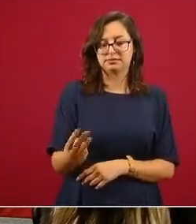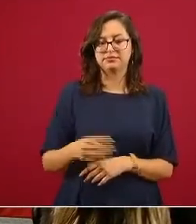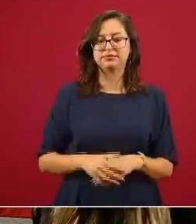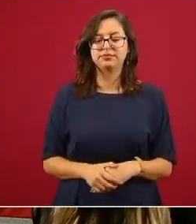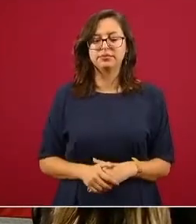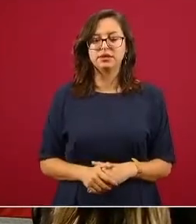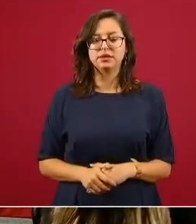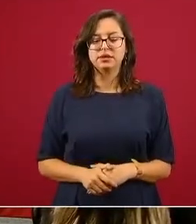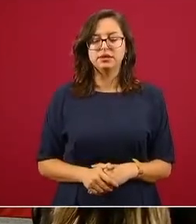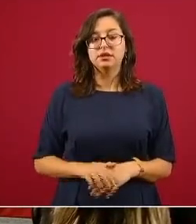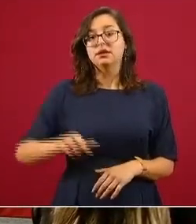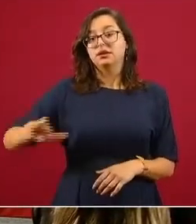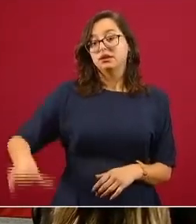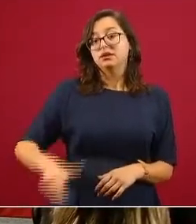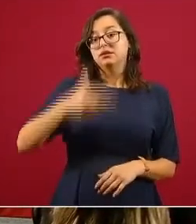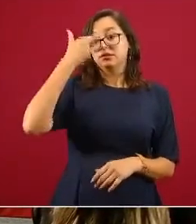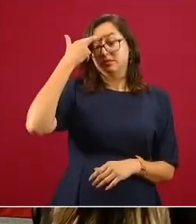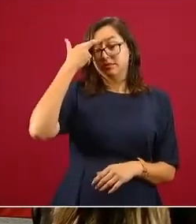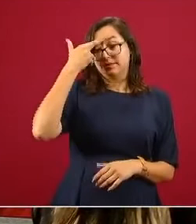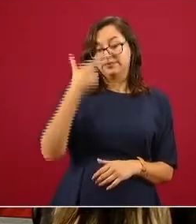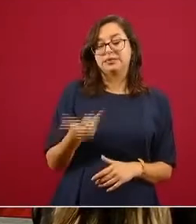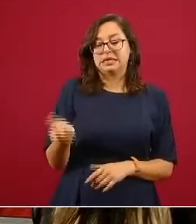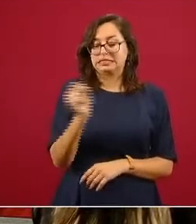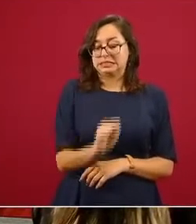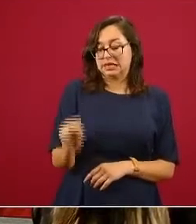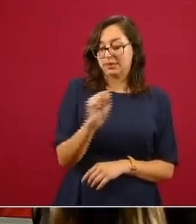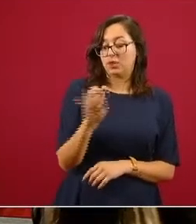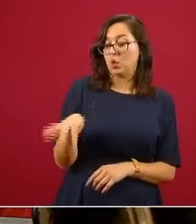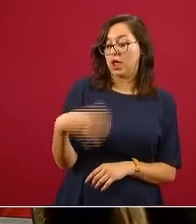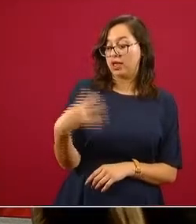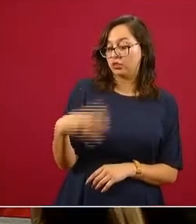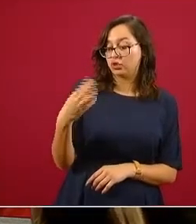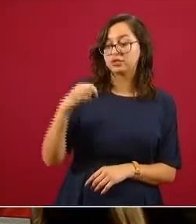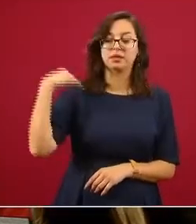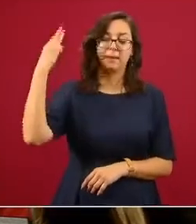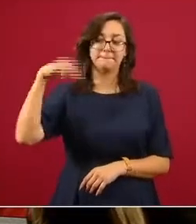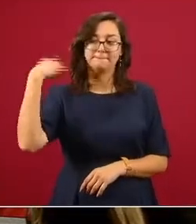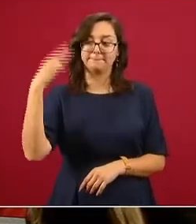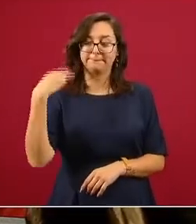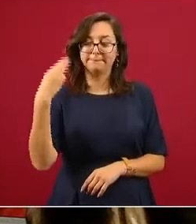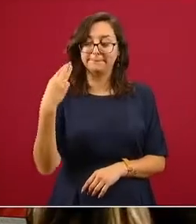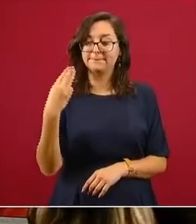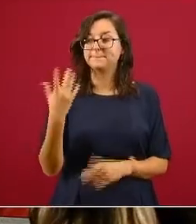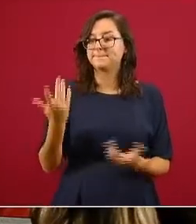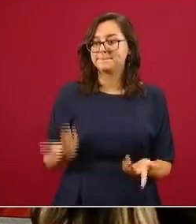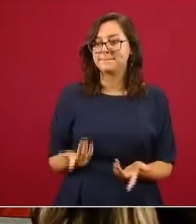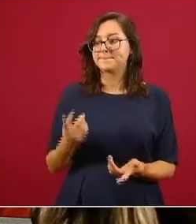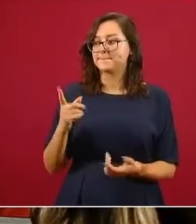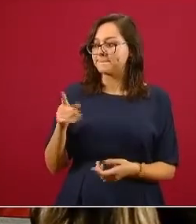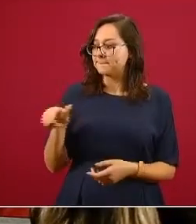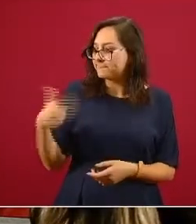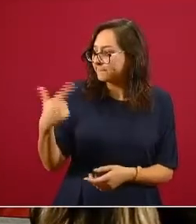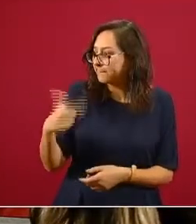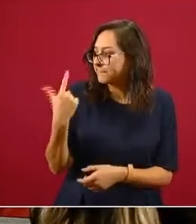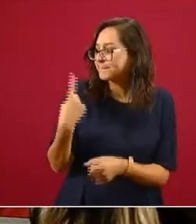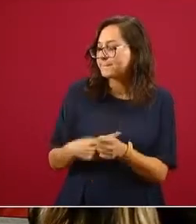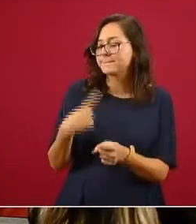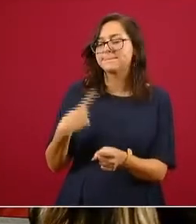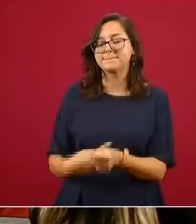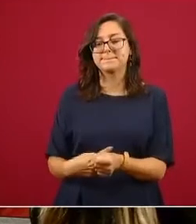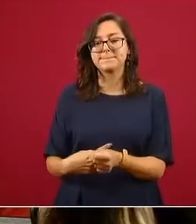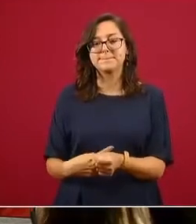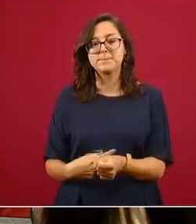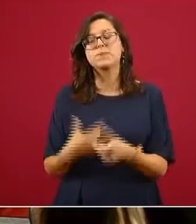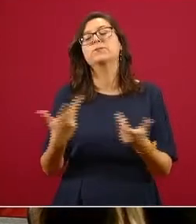el sábado 14, inmediatamente después de tener 12 casos, el sábado 14, al día siguiente,